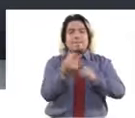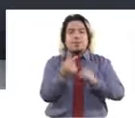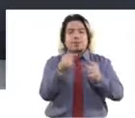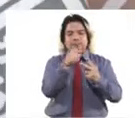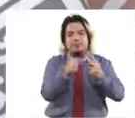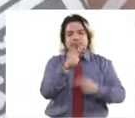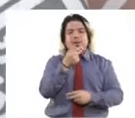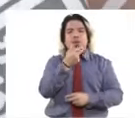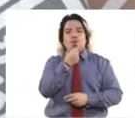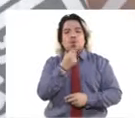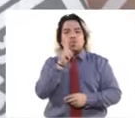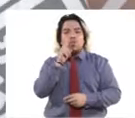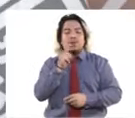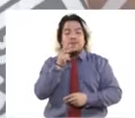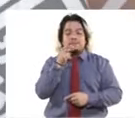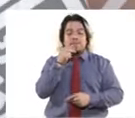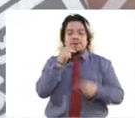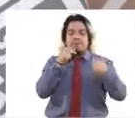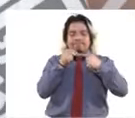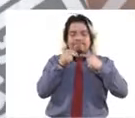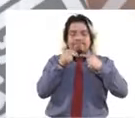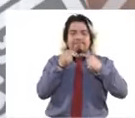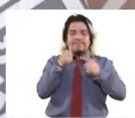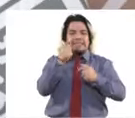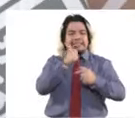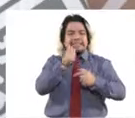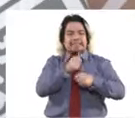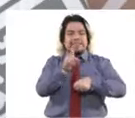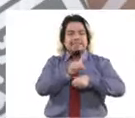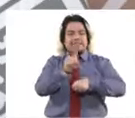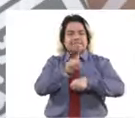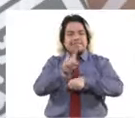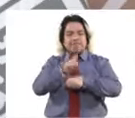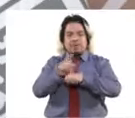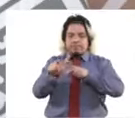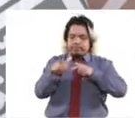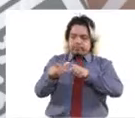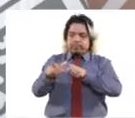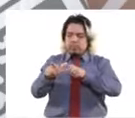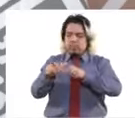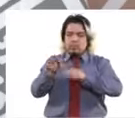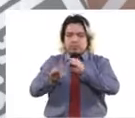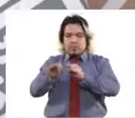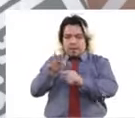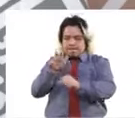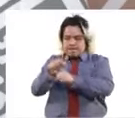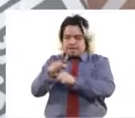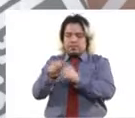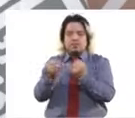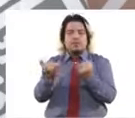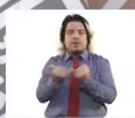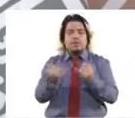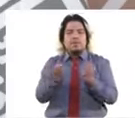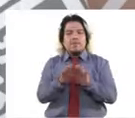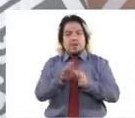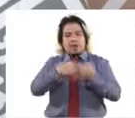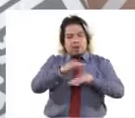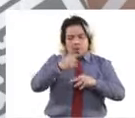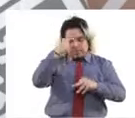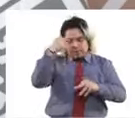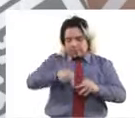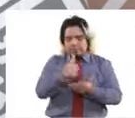y hombres policías comprometidos que demuestran en sus acciones su espíritu de servicio y la lealtad inquebrantable que tienen hacia nuestro